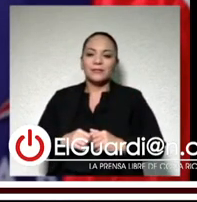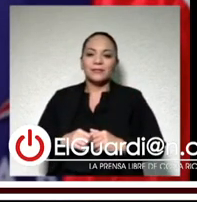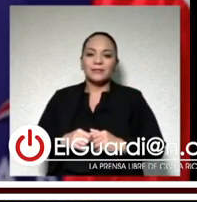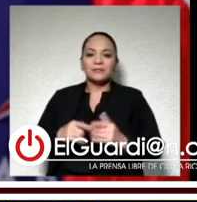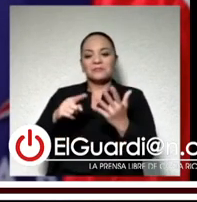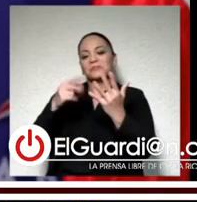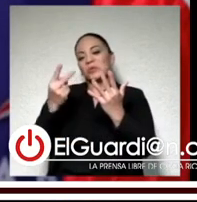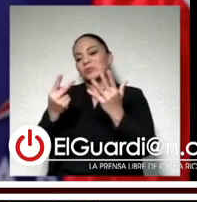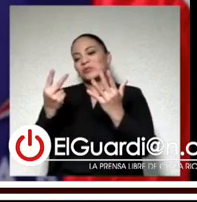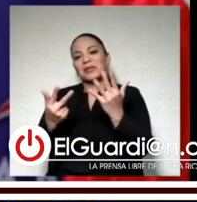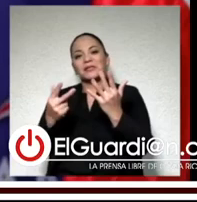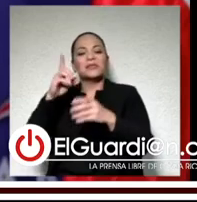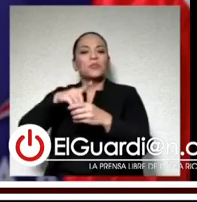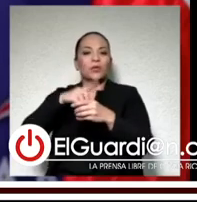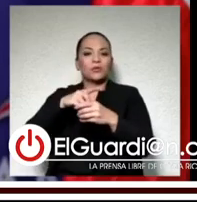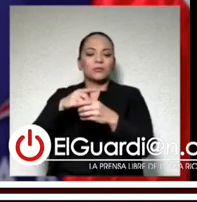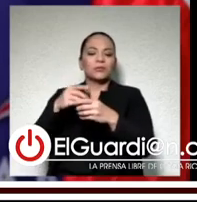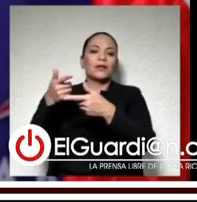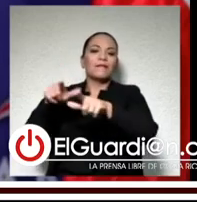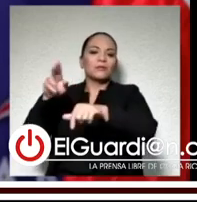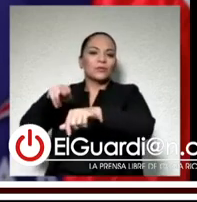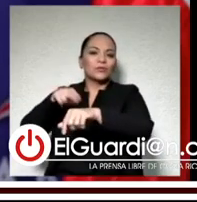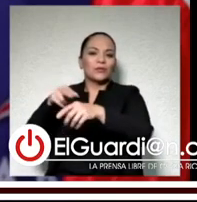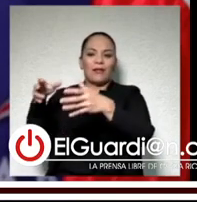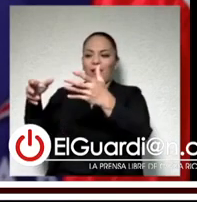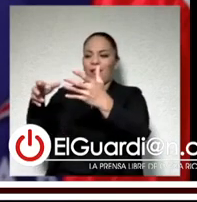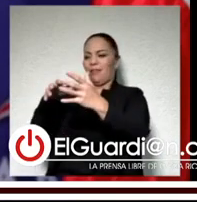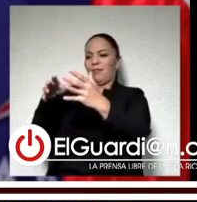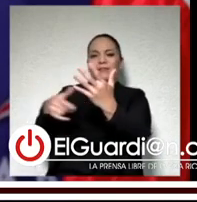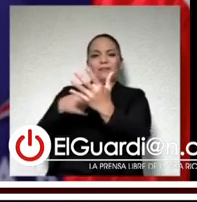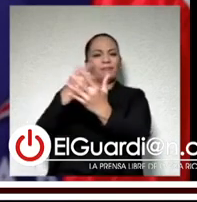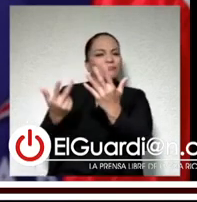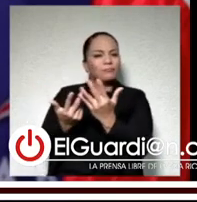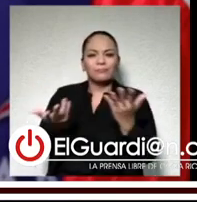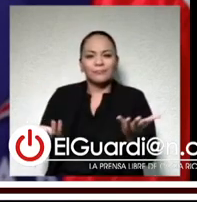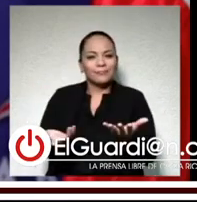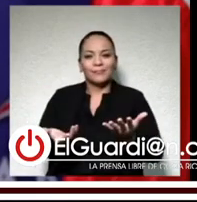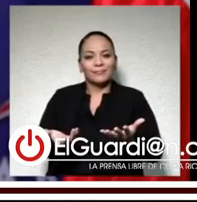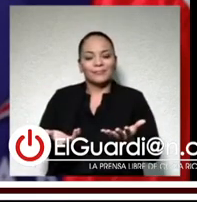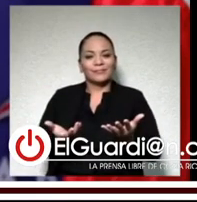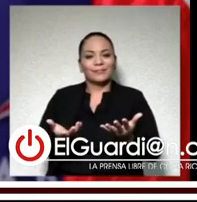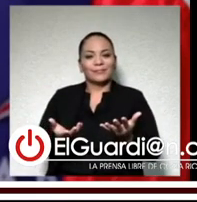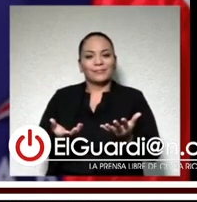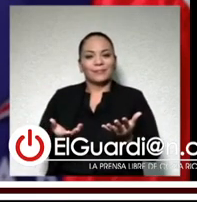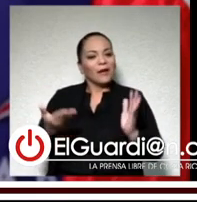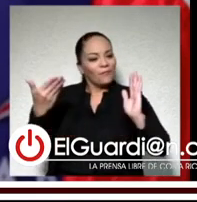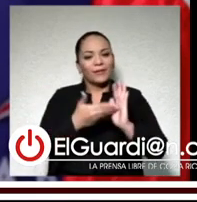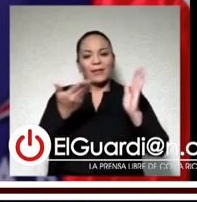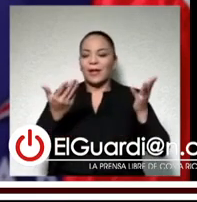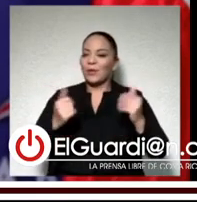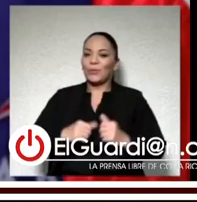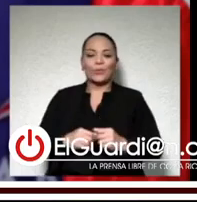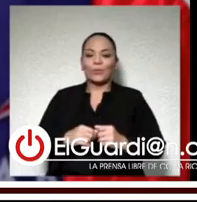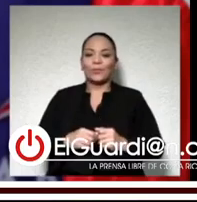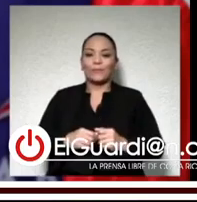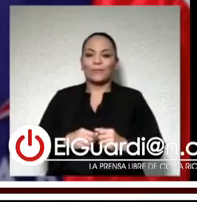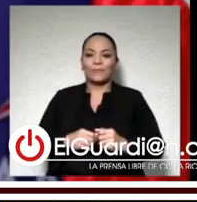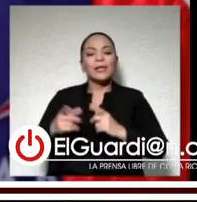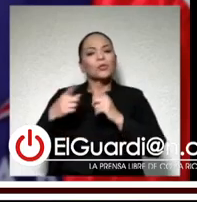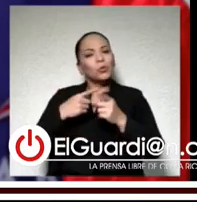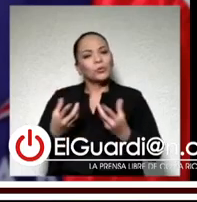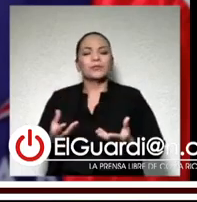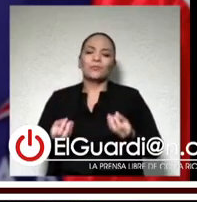dos o tres diputados de Liberación Nacional de ese comité. Entonces, lo mínimo que merece esta